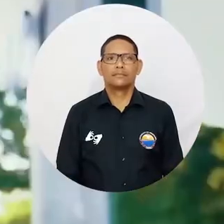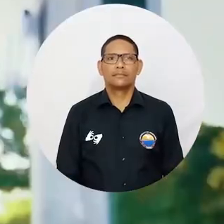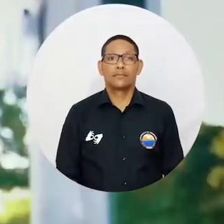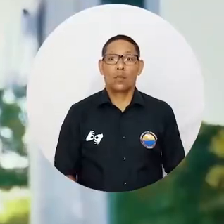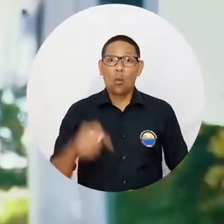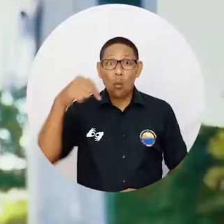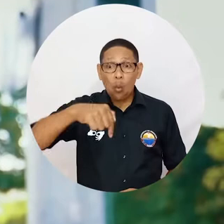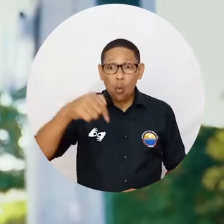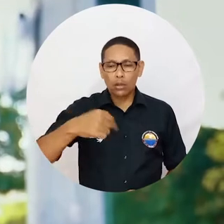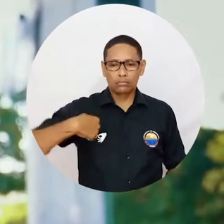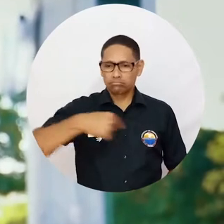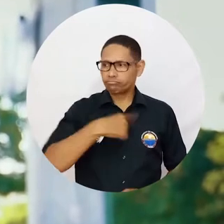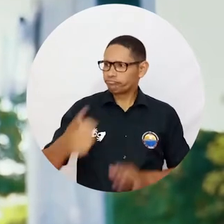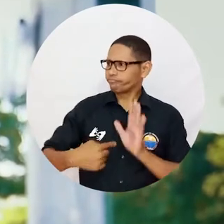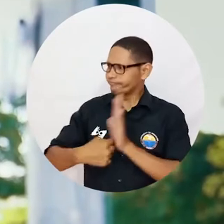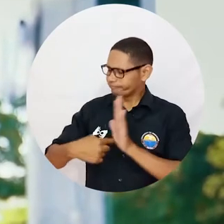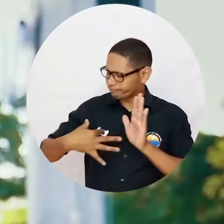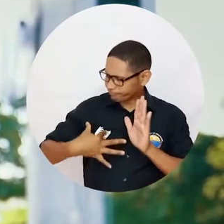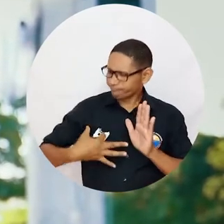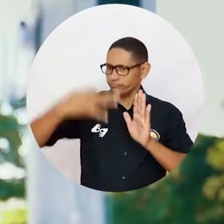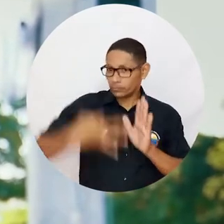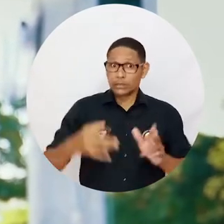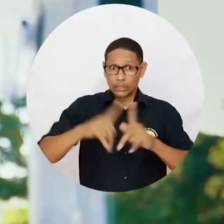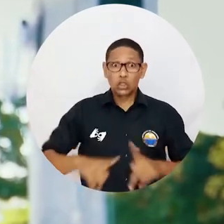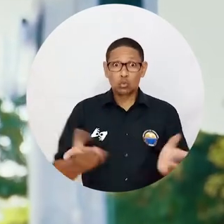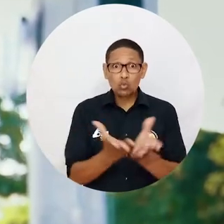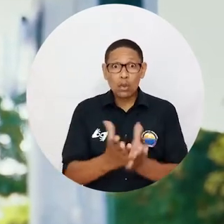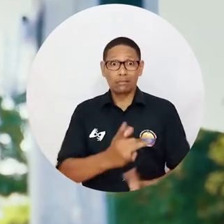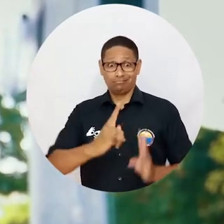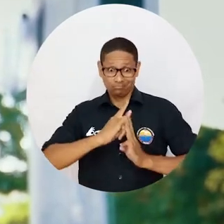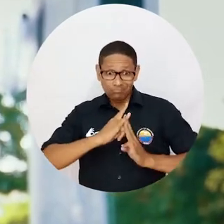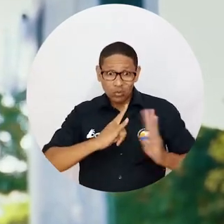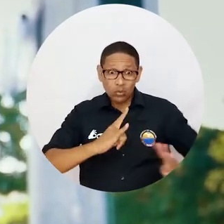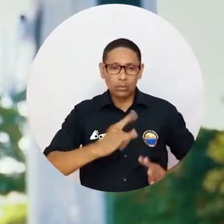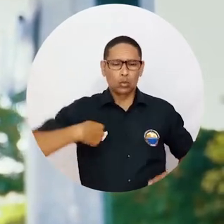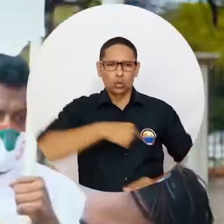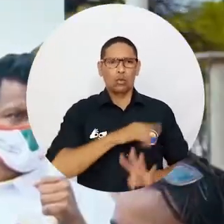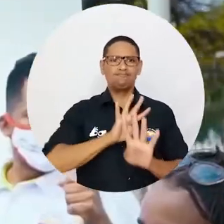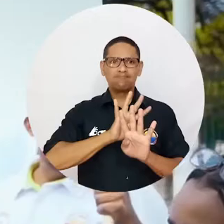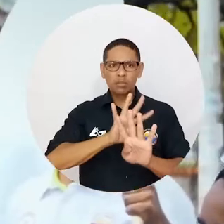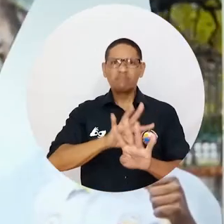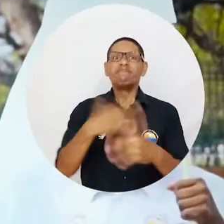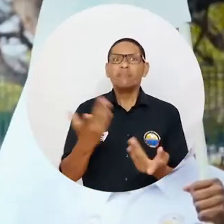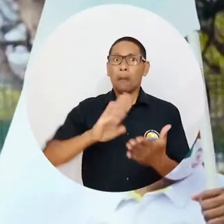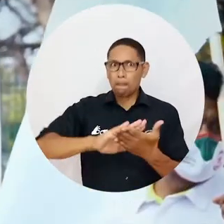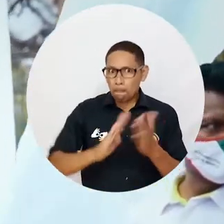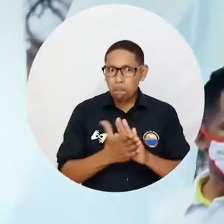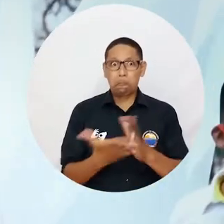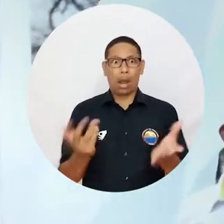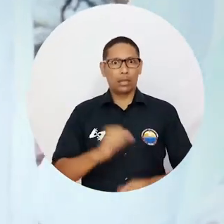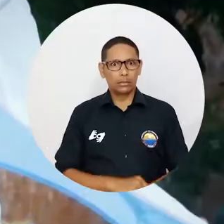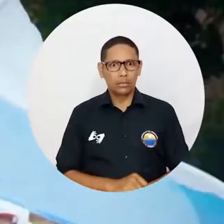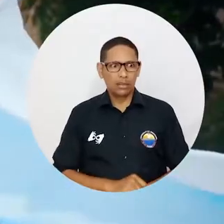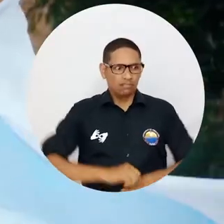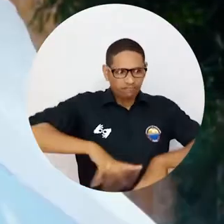Hoy en día estamos dando el ejemplo nuevamente de que los estudiantes de la Universidad del Magdalena estamos marchando de una forma pacífica, sin afectar